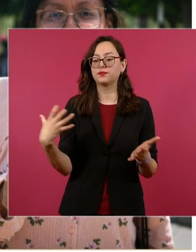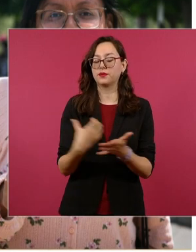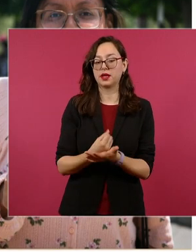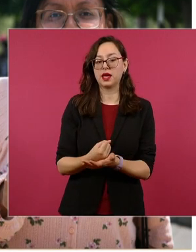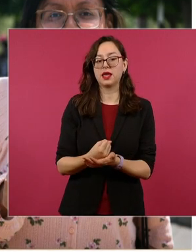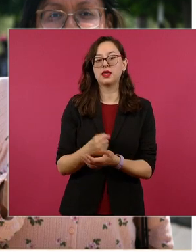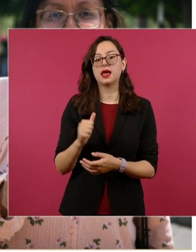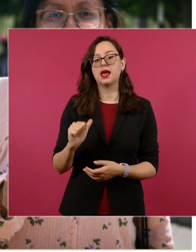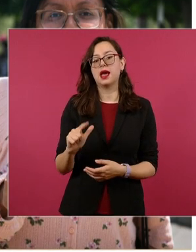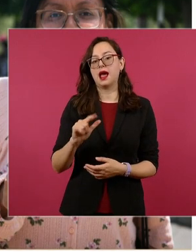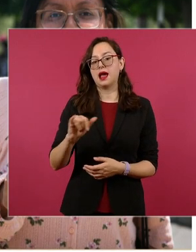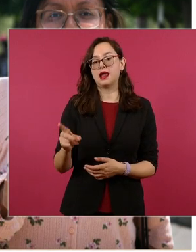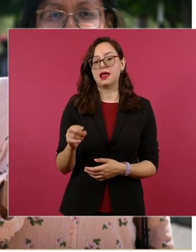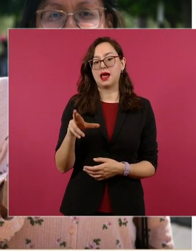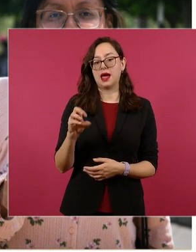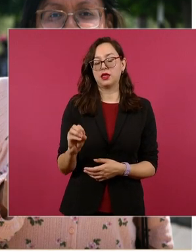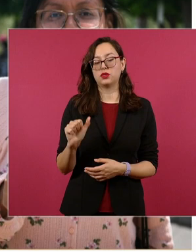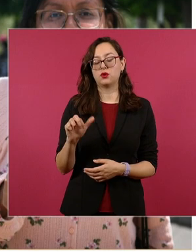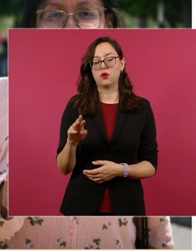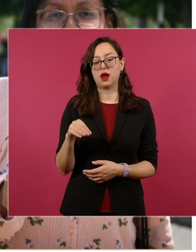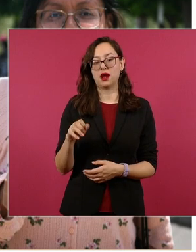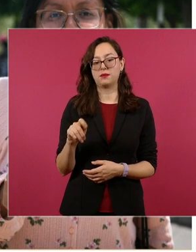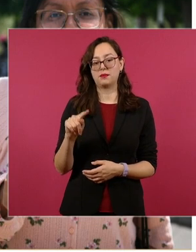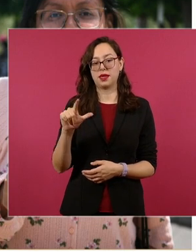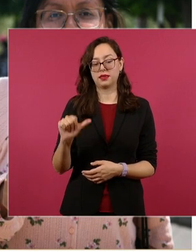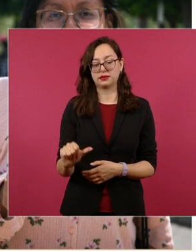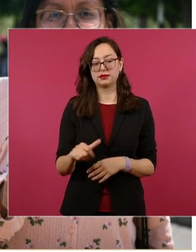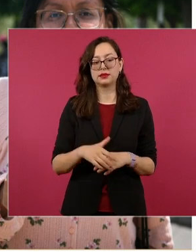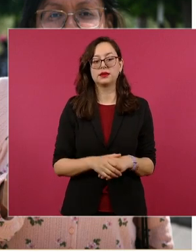coalición Morena PT Verde en un rango de